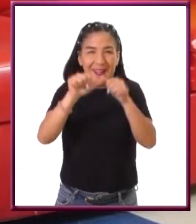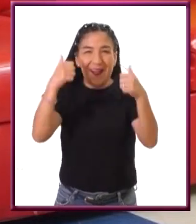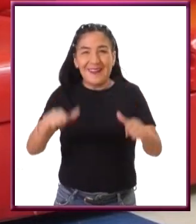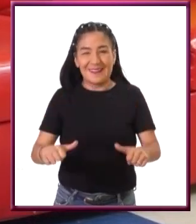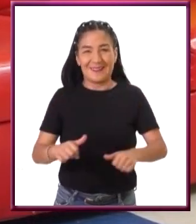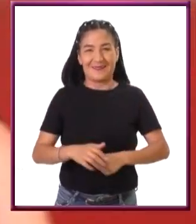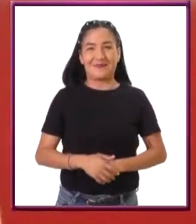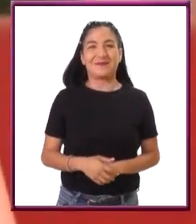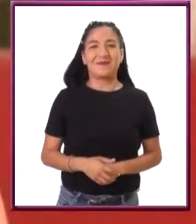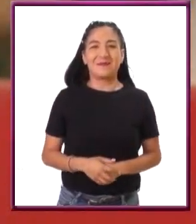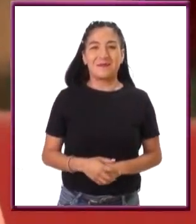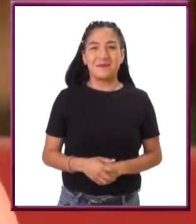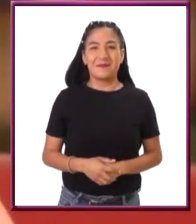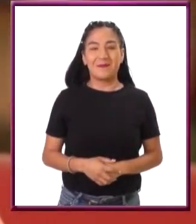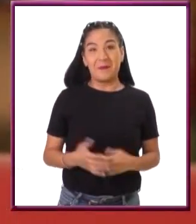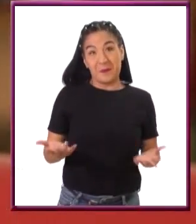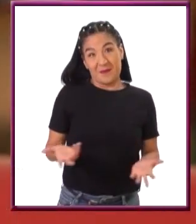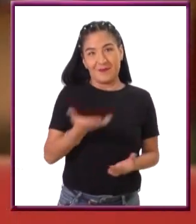artistas.